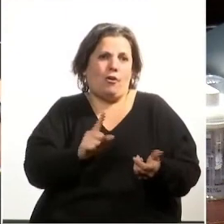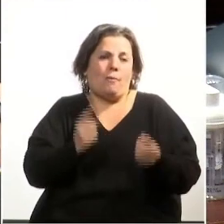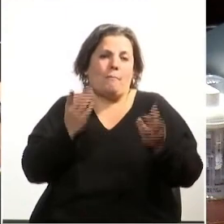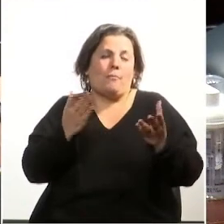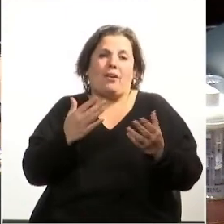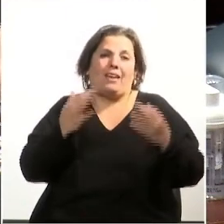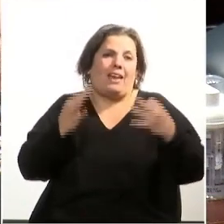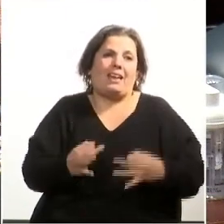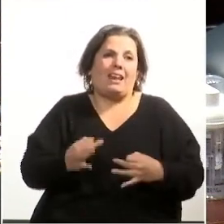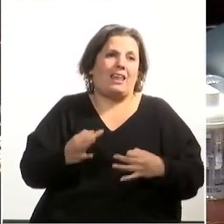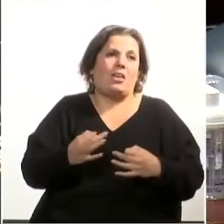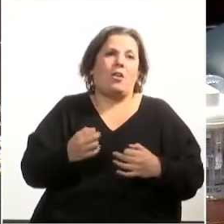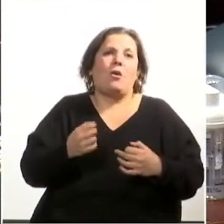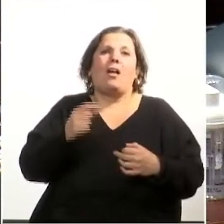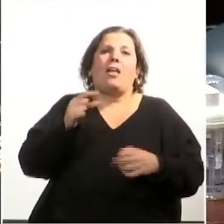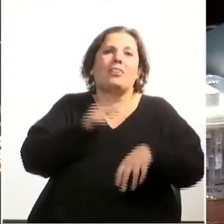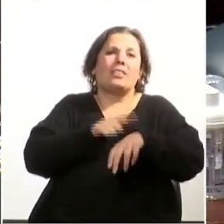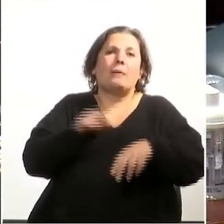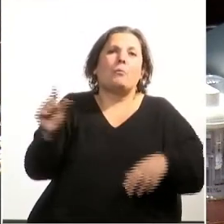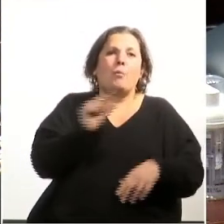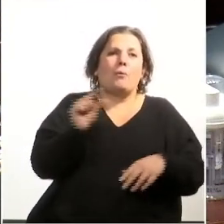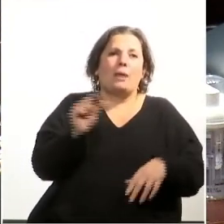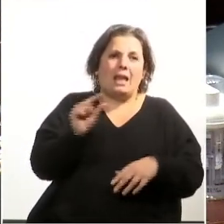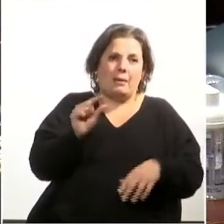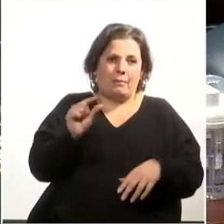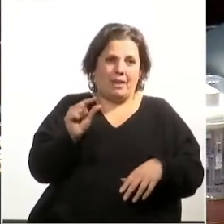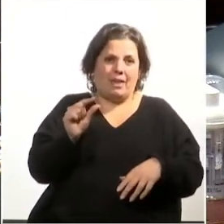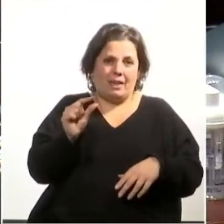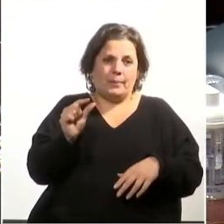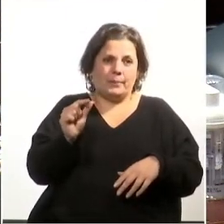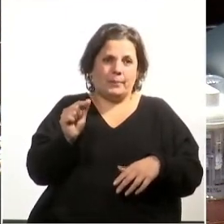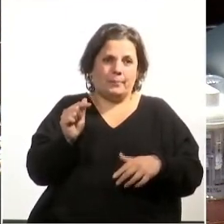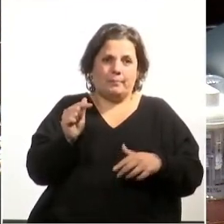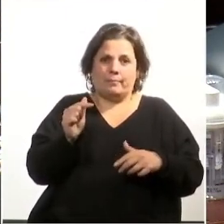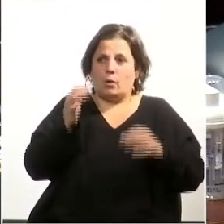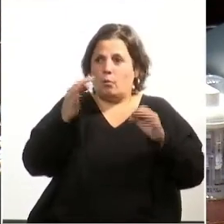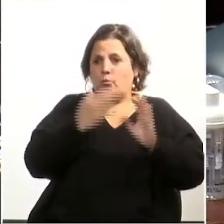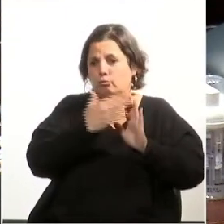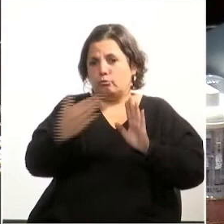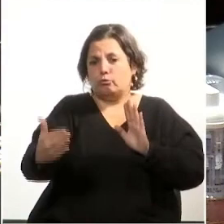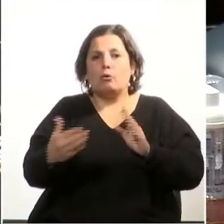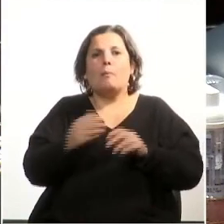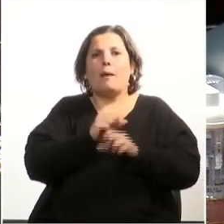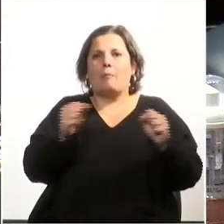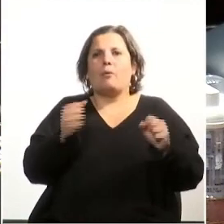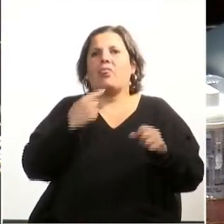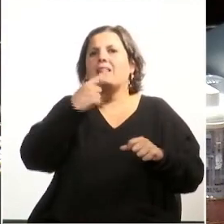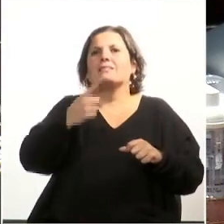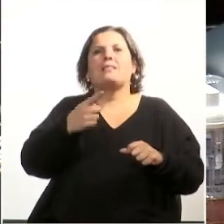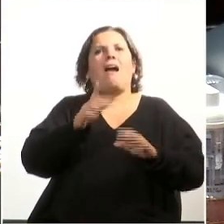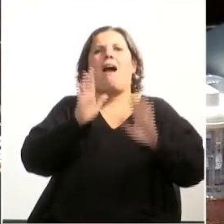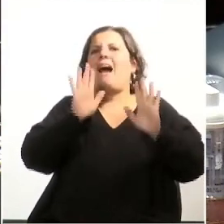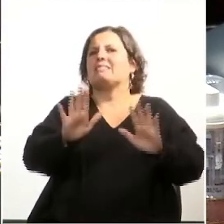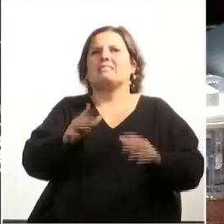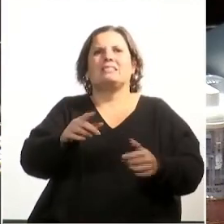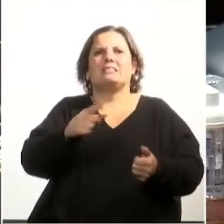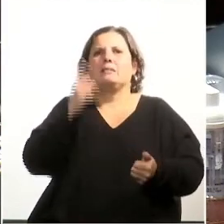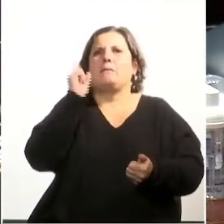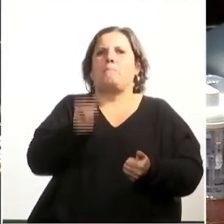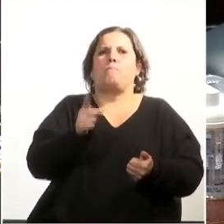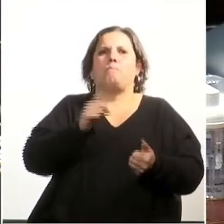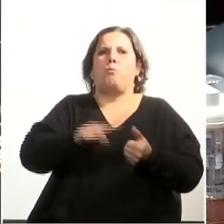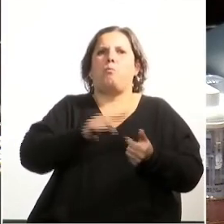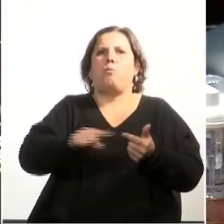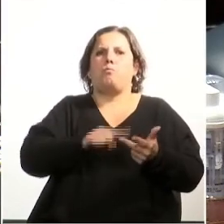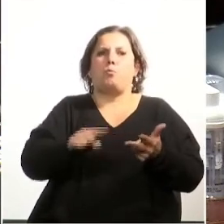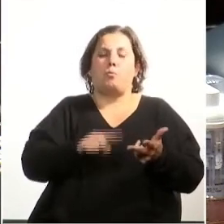porque creo que es un muy breve el lapso de tiempo, el lapso que ha transcurrido para poder emitir un juicio definitivo sobre esta